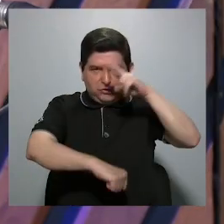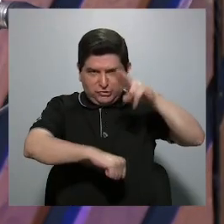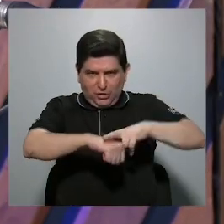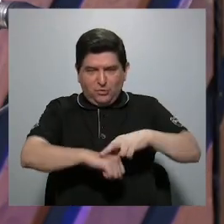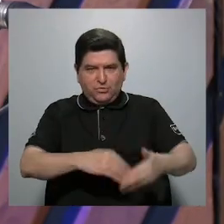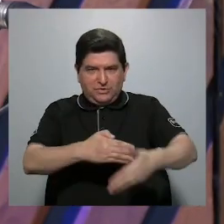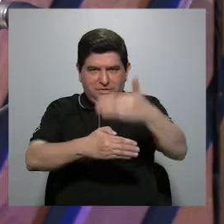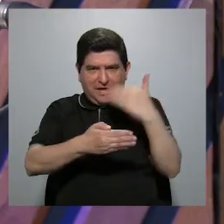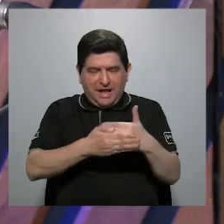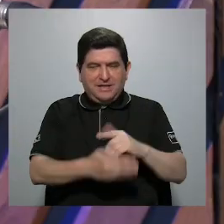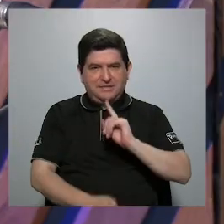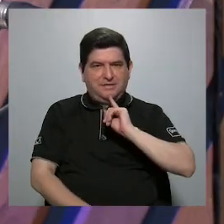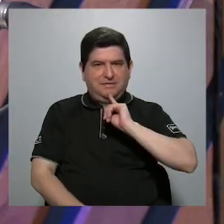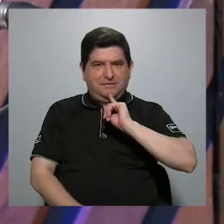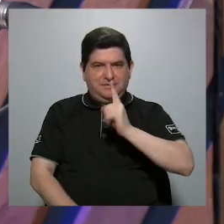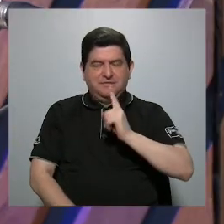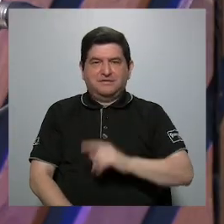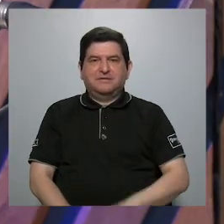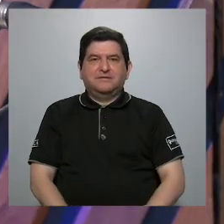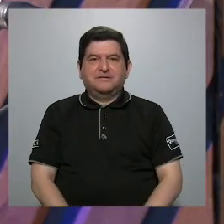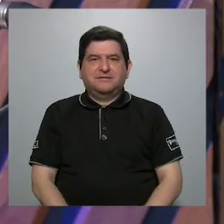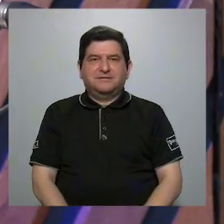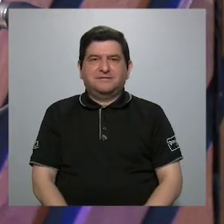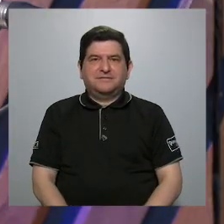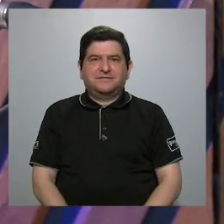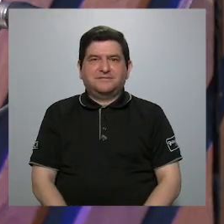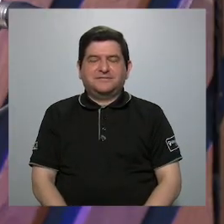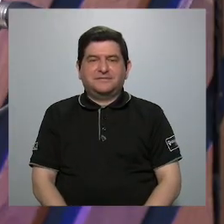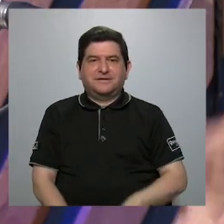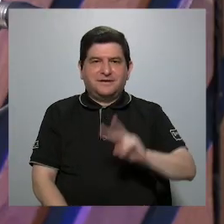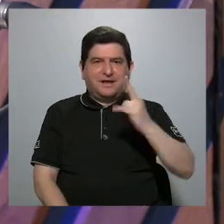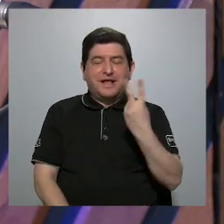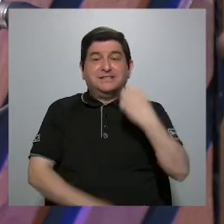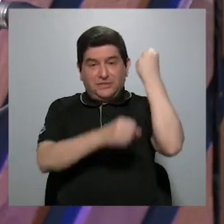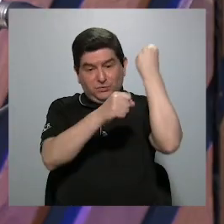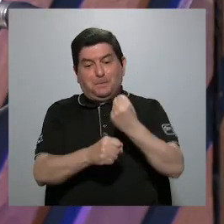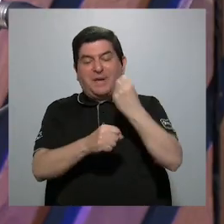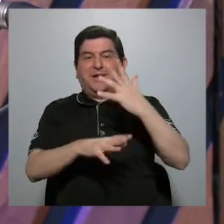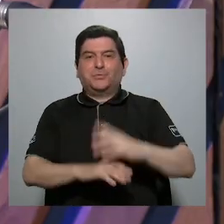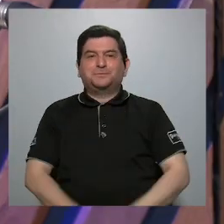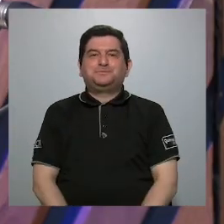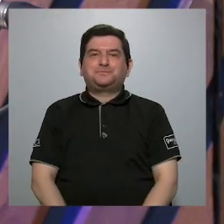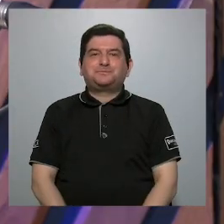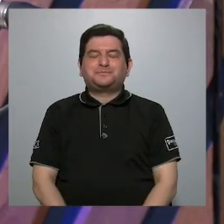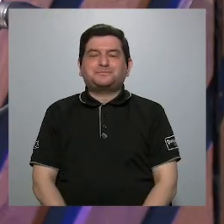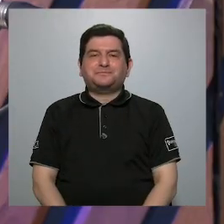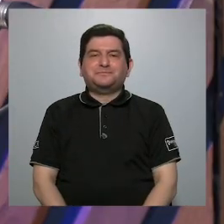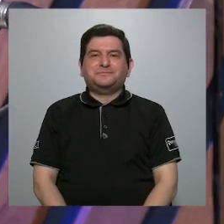Segunda República, antes de que declarara el Segundo Imperio.